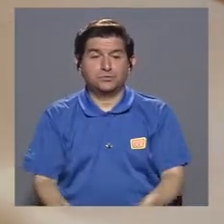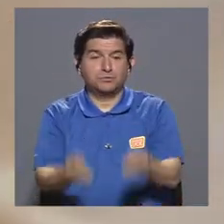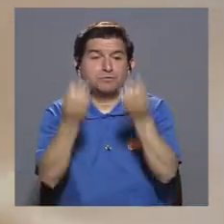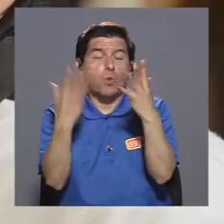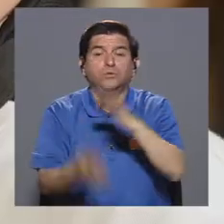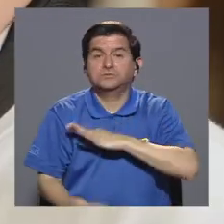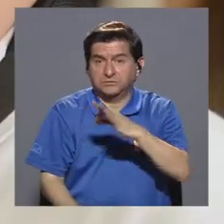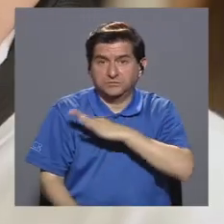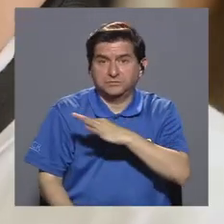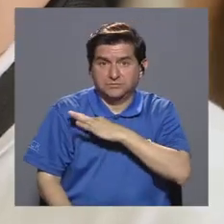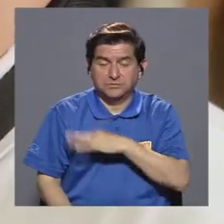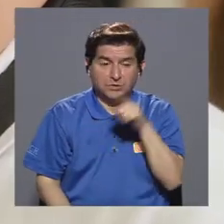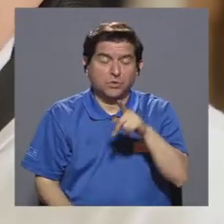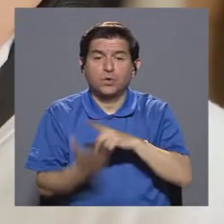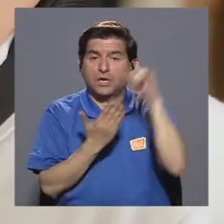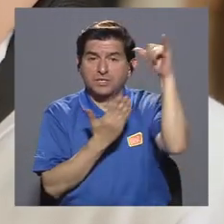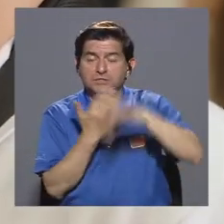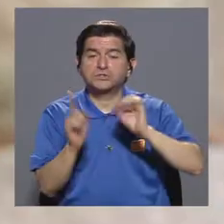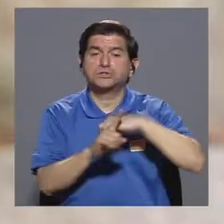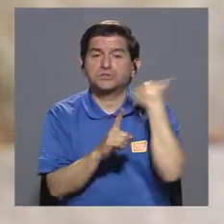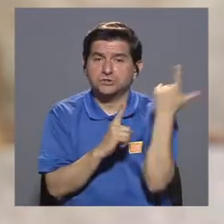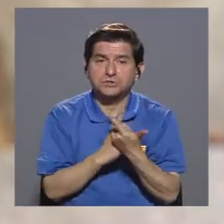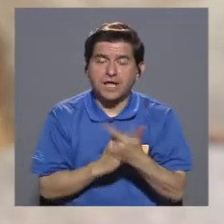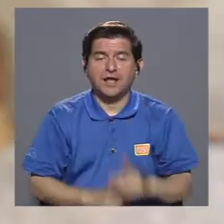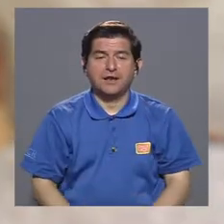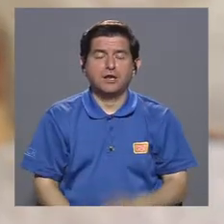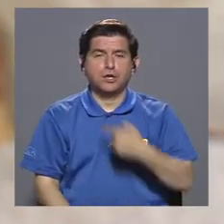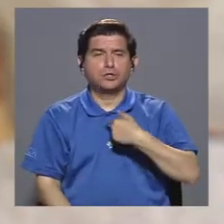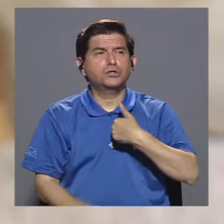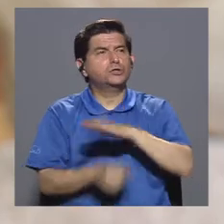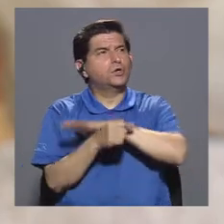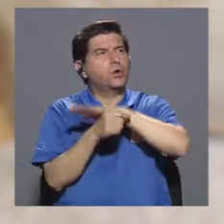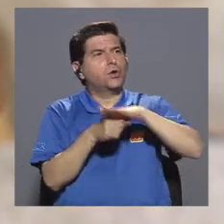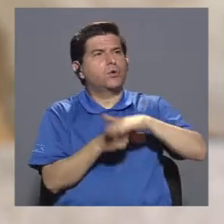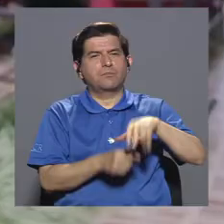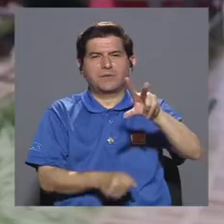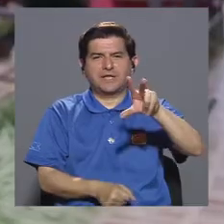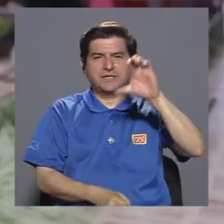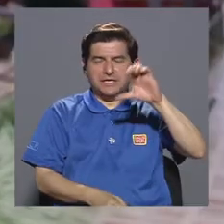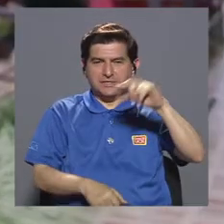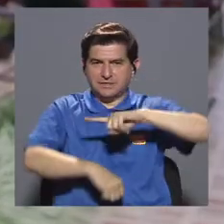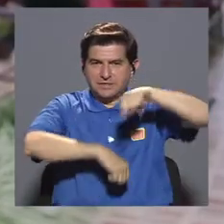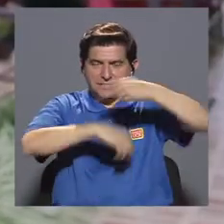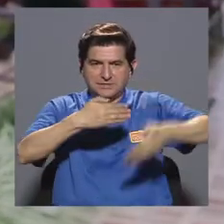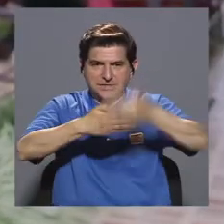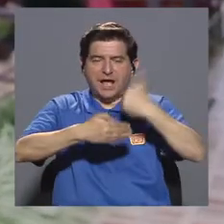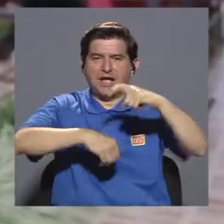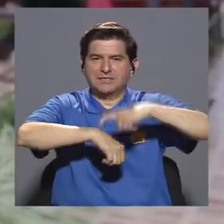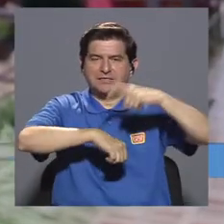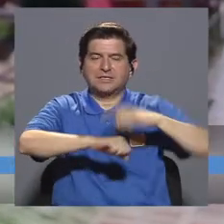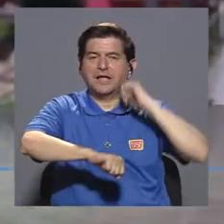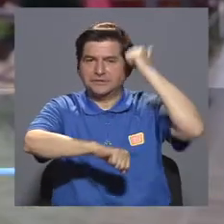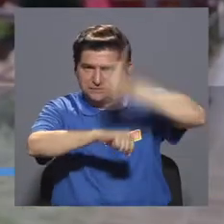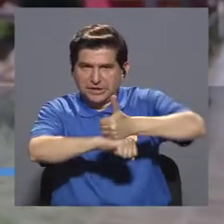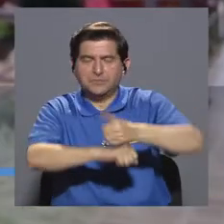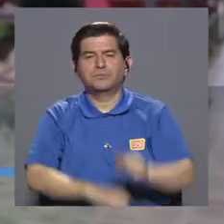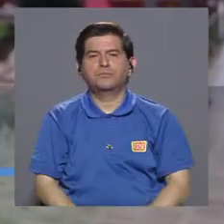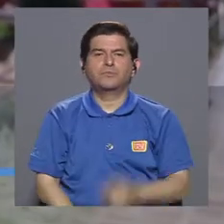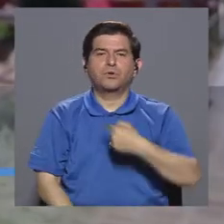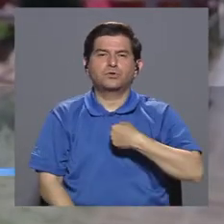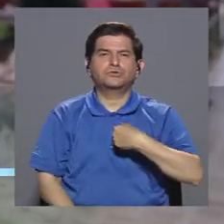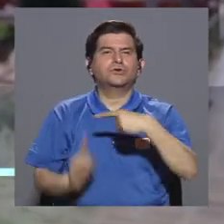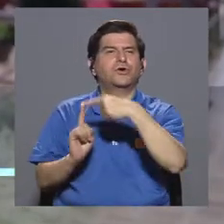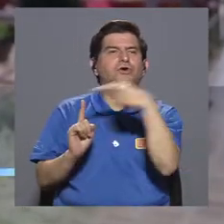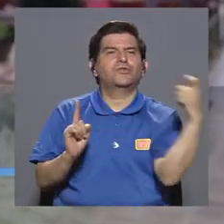han sido muchos los beneficiados con este proyecto social. Bueno, yo completé las 300 horas antes del periodo establecido,